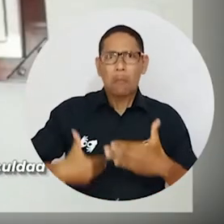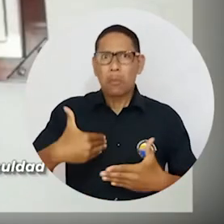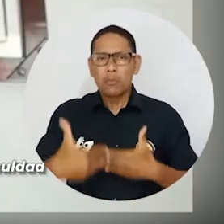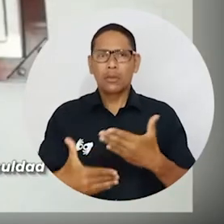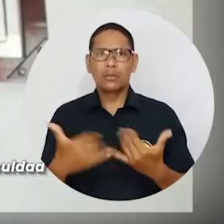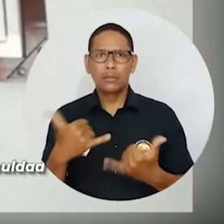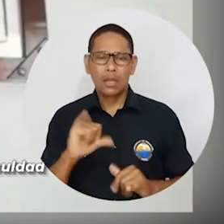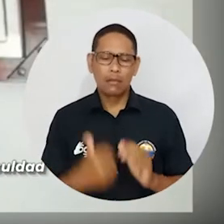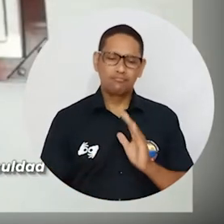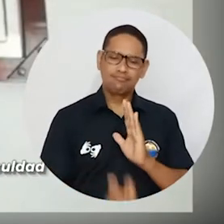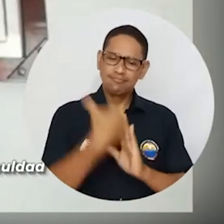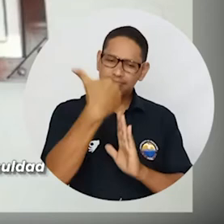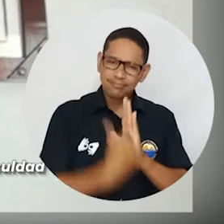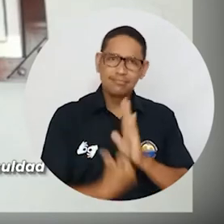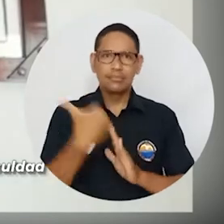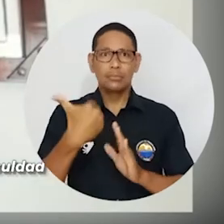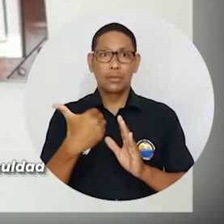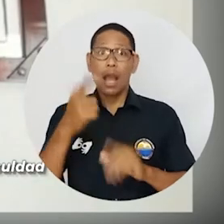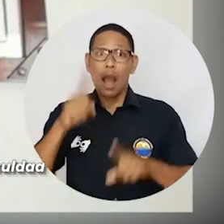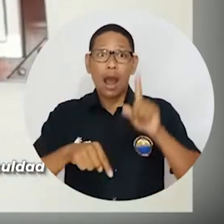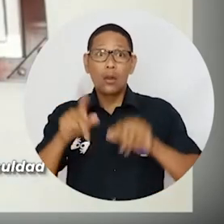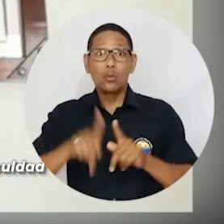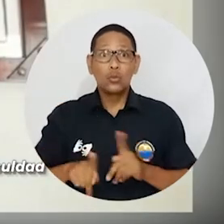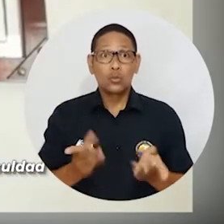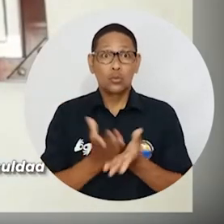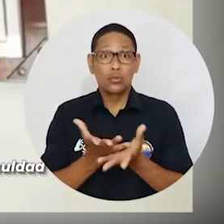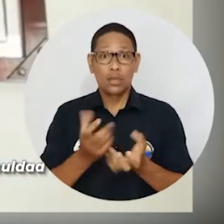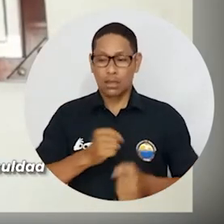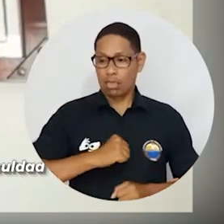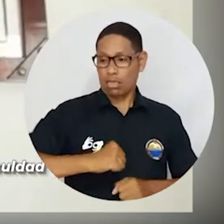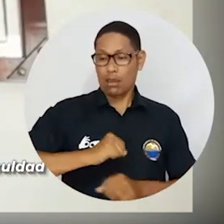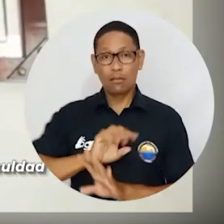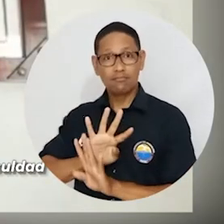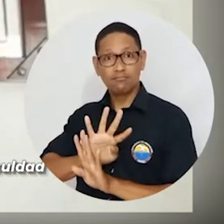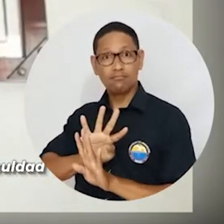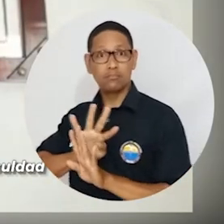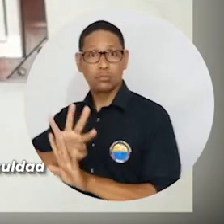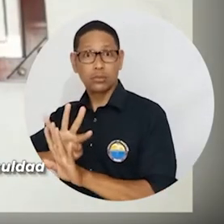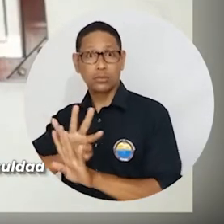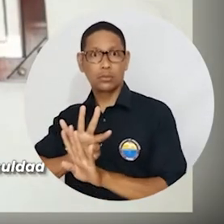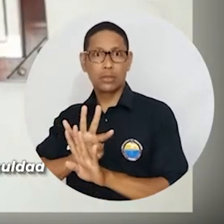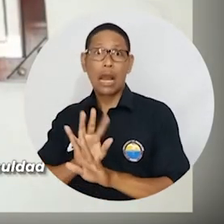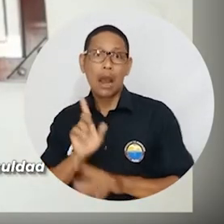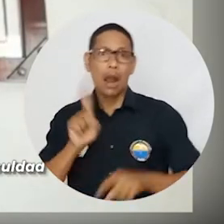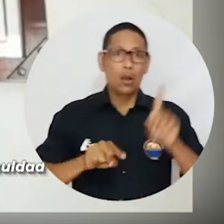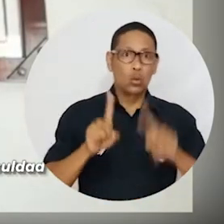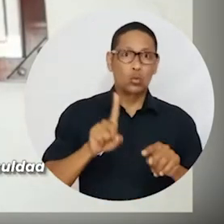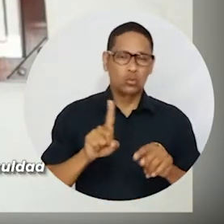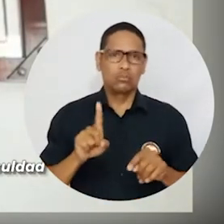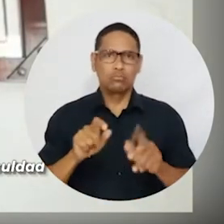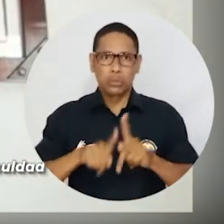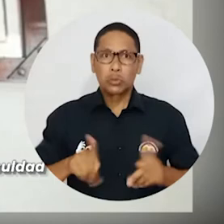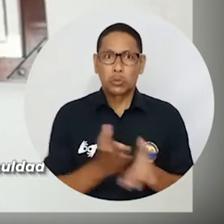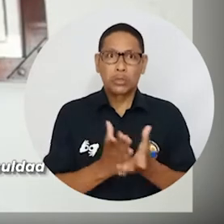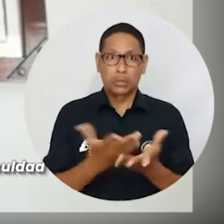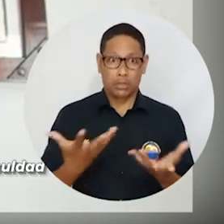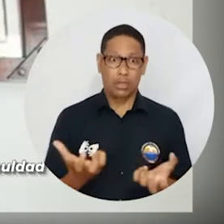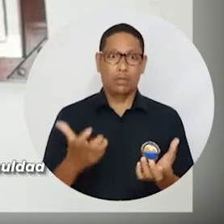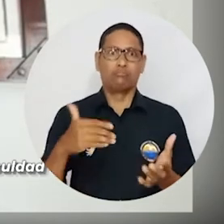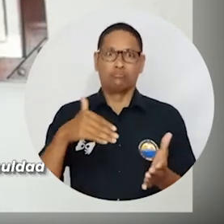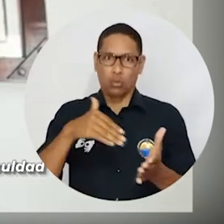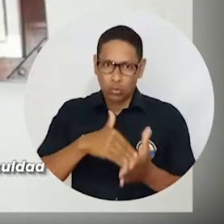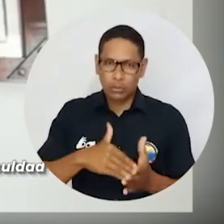proceso, se establecieron unas garantías para los estudiantes que quieran ejercer el derecho a la protesta y también los estudiantes que queremos volver a